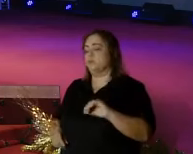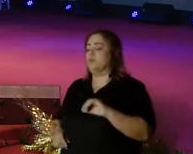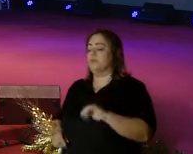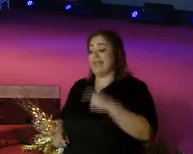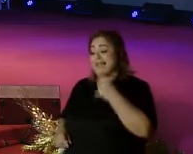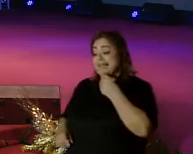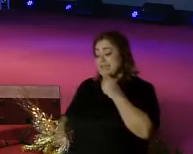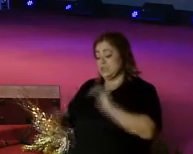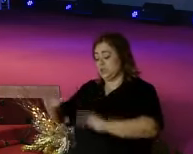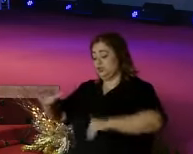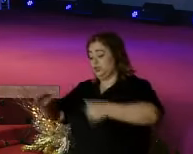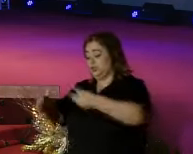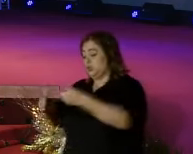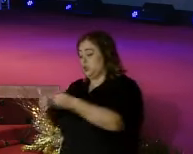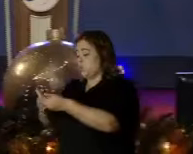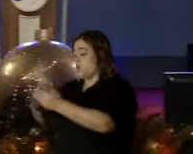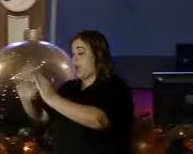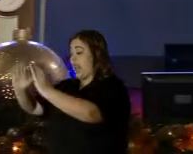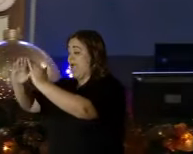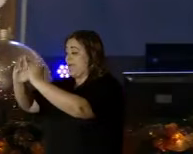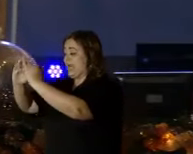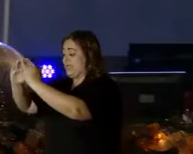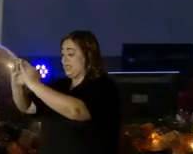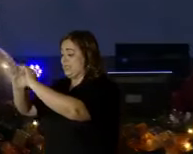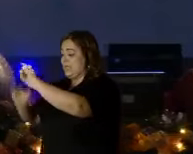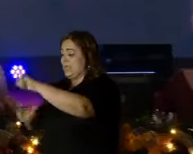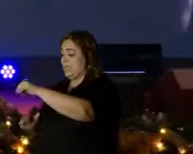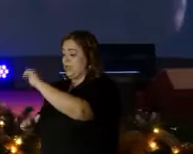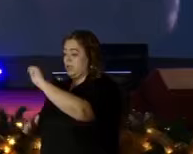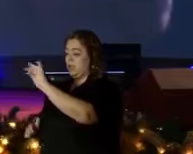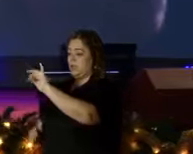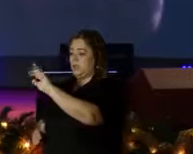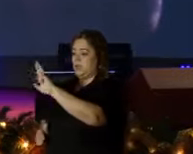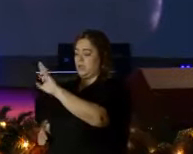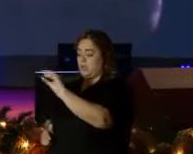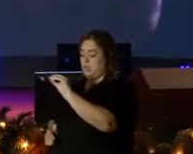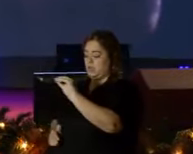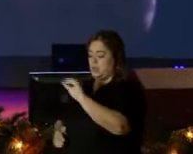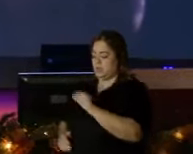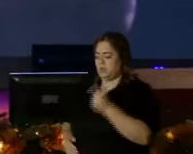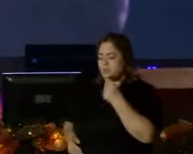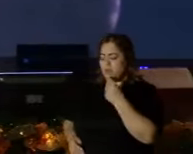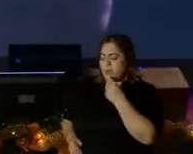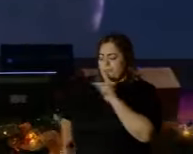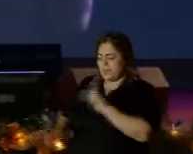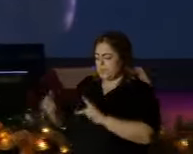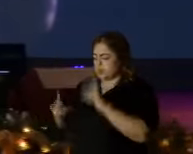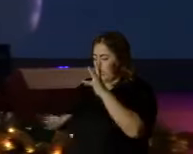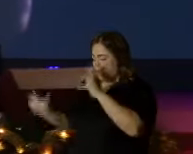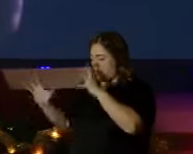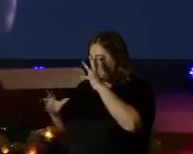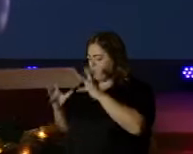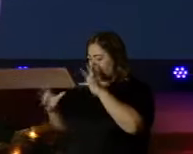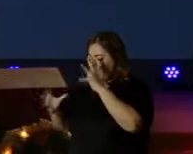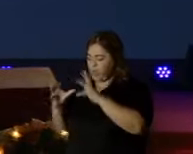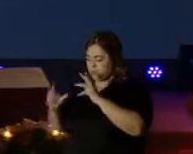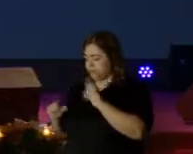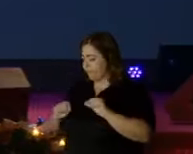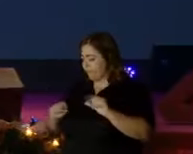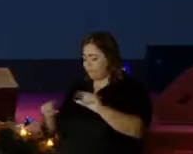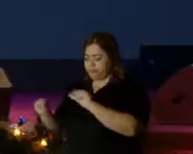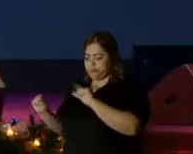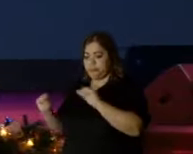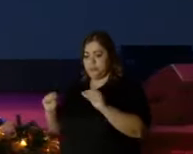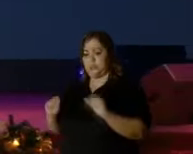casa del principal de la sinagoga y vio el alboroto, porque siempre hay un alboroto a lo